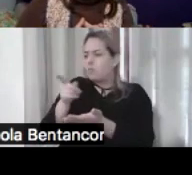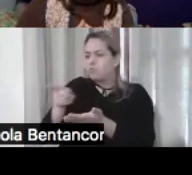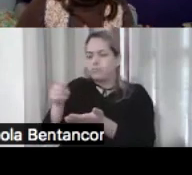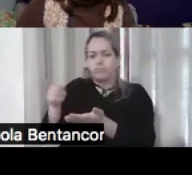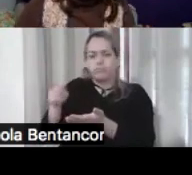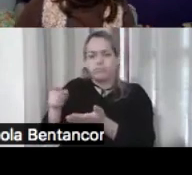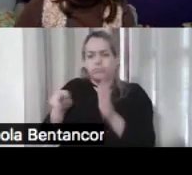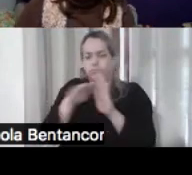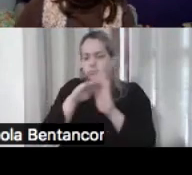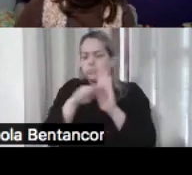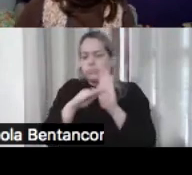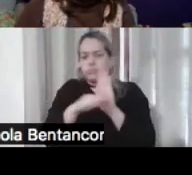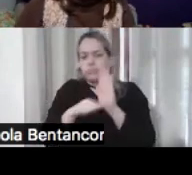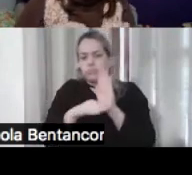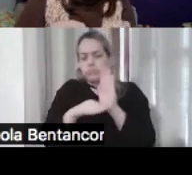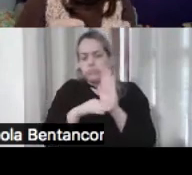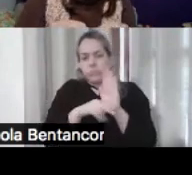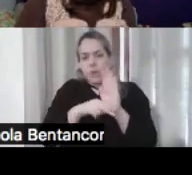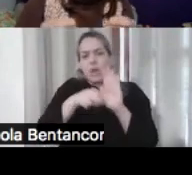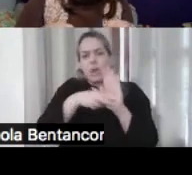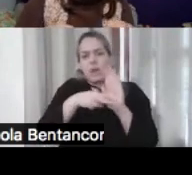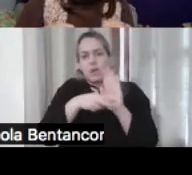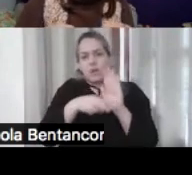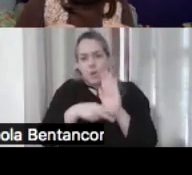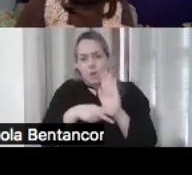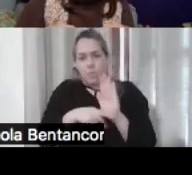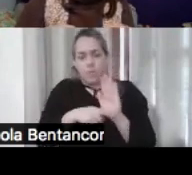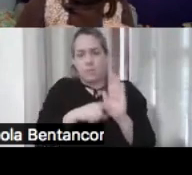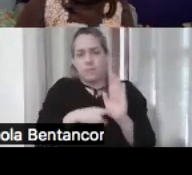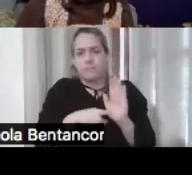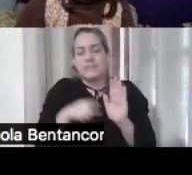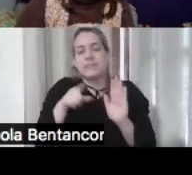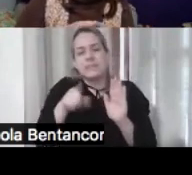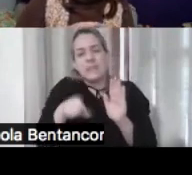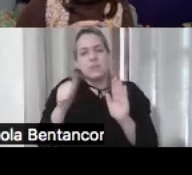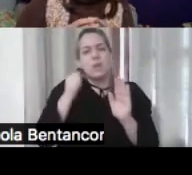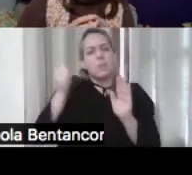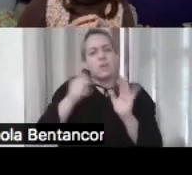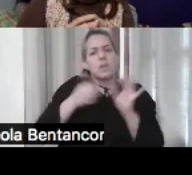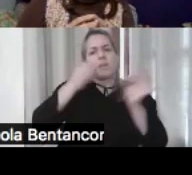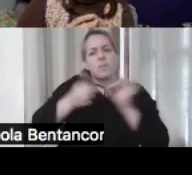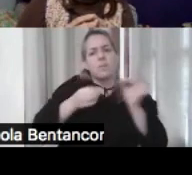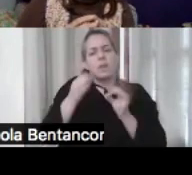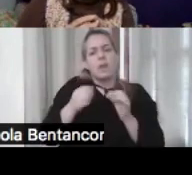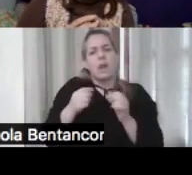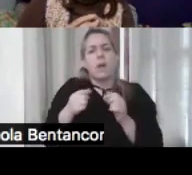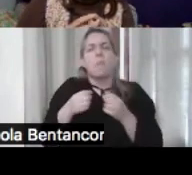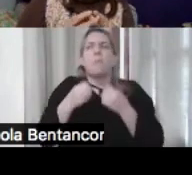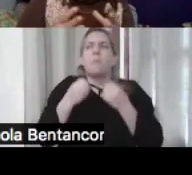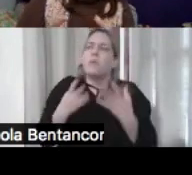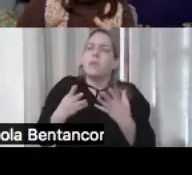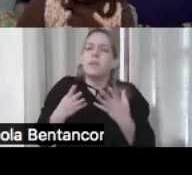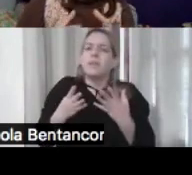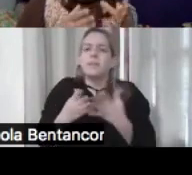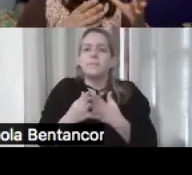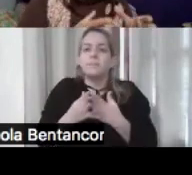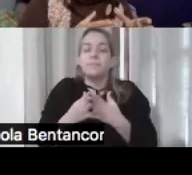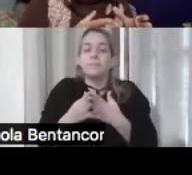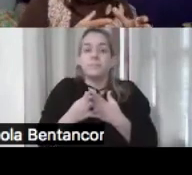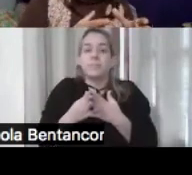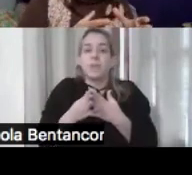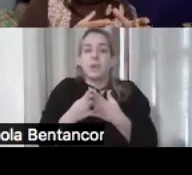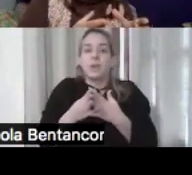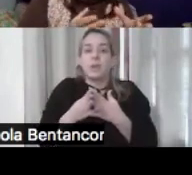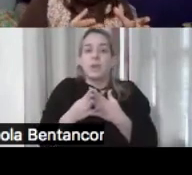convención especifica. Para mí esto es sumamente importante de explicar porque en muchos casos parece que uno cuando